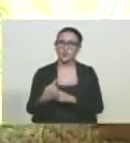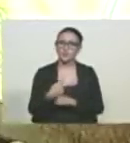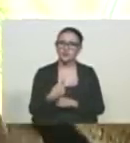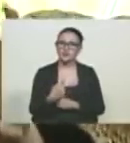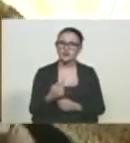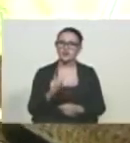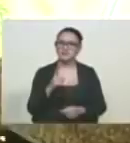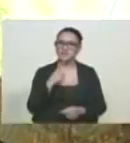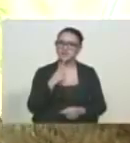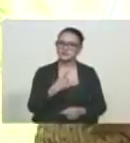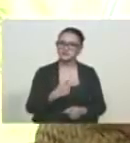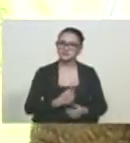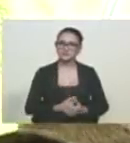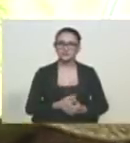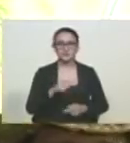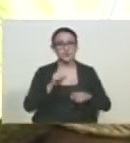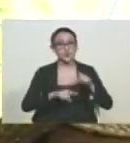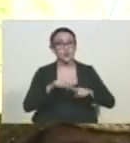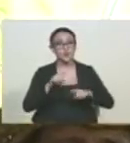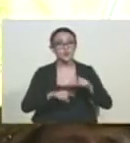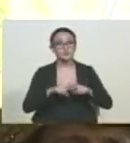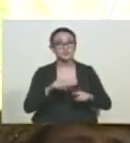a decir, pues, cosas.